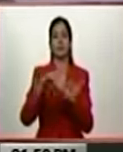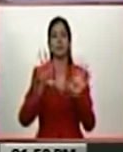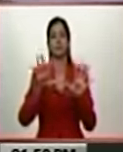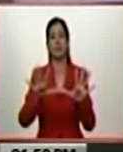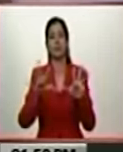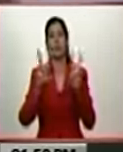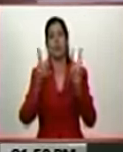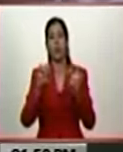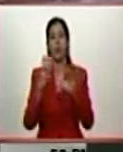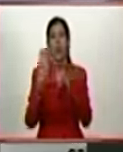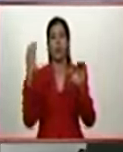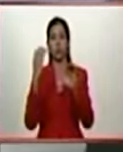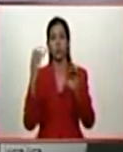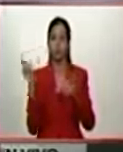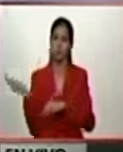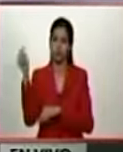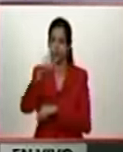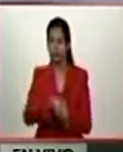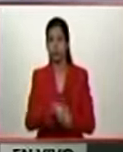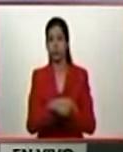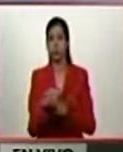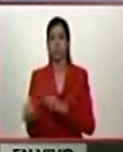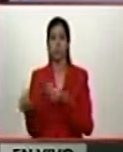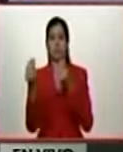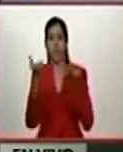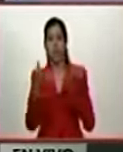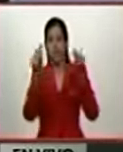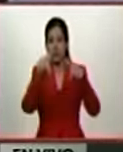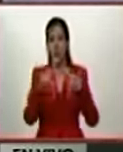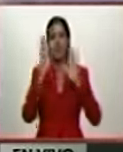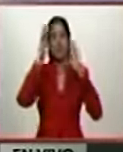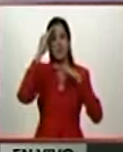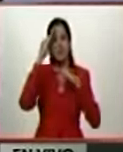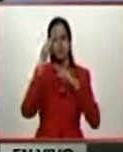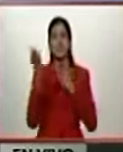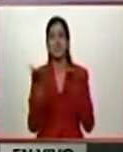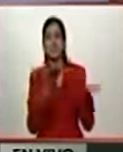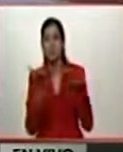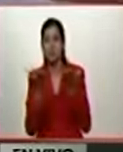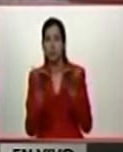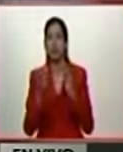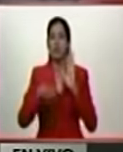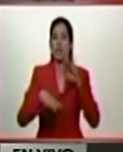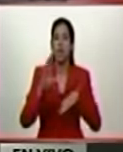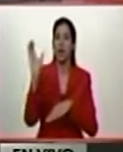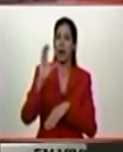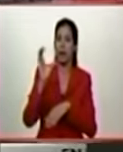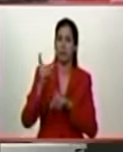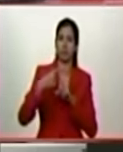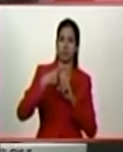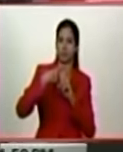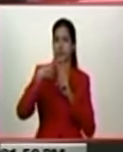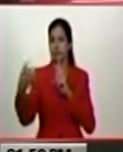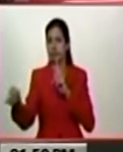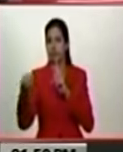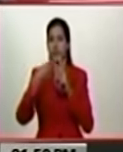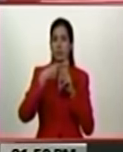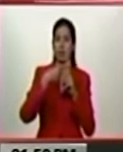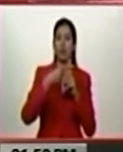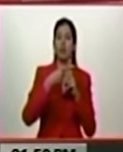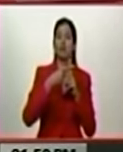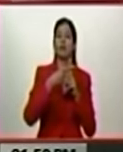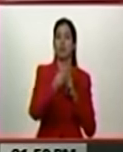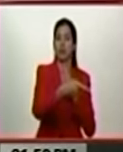nuevos autobuses del bus Barlovento para que atienda las rutas de Higuerote, Caracas y de Caracas, Río